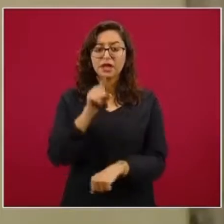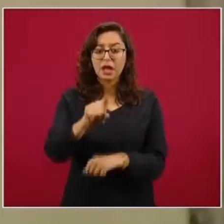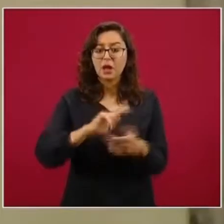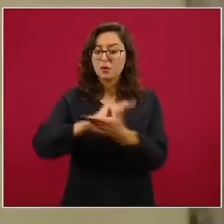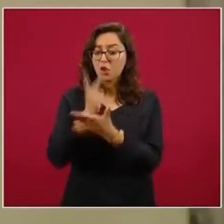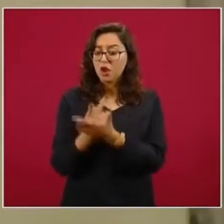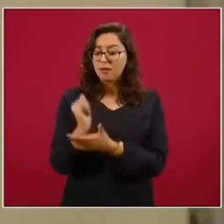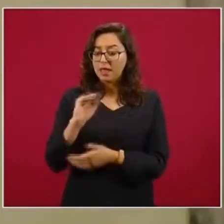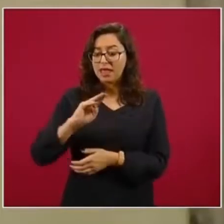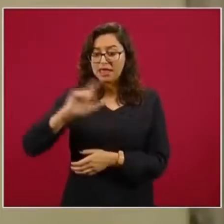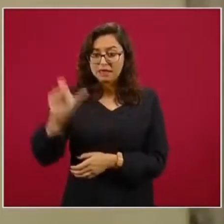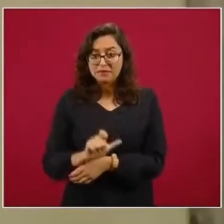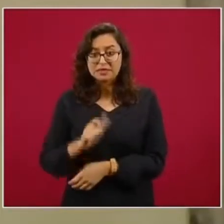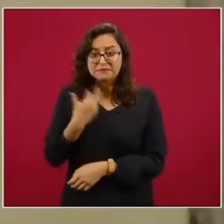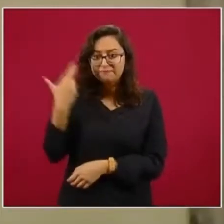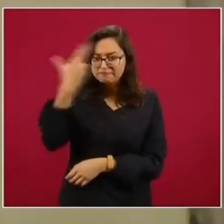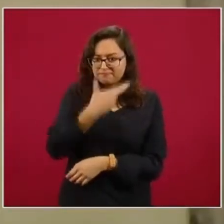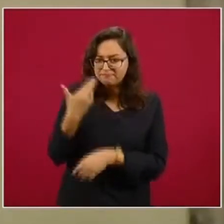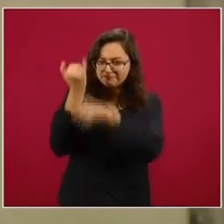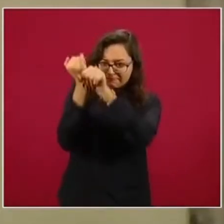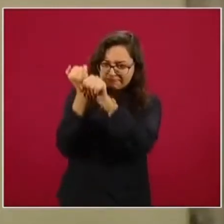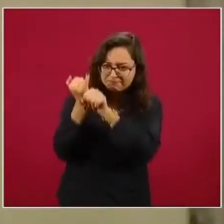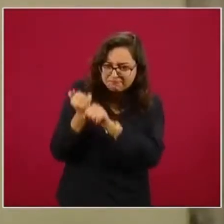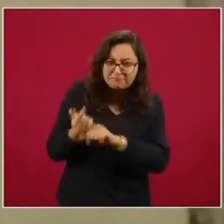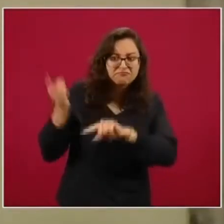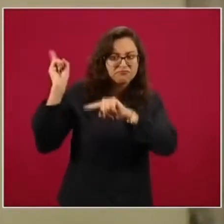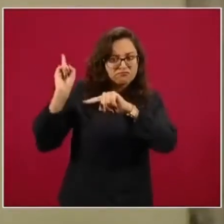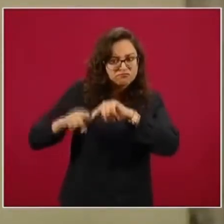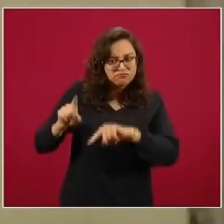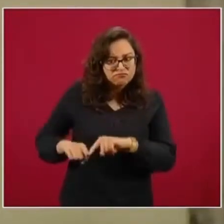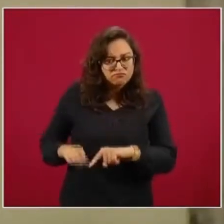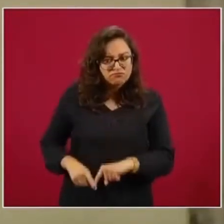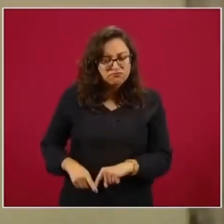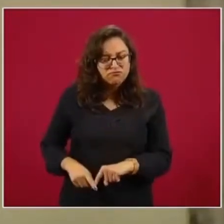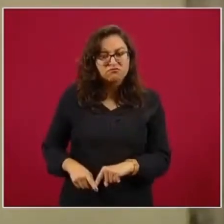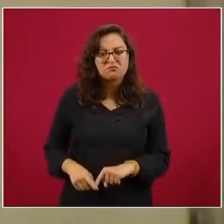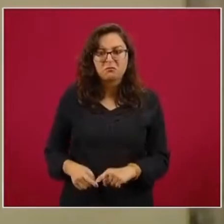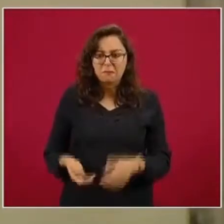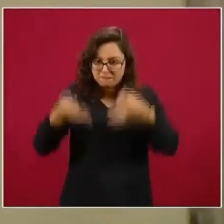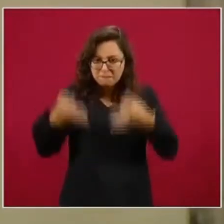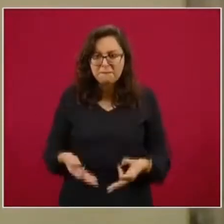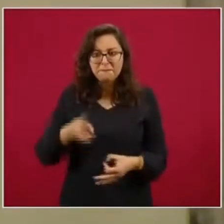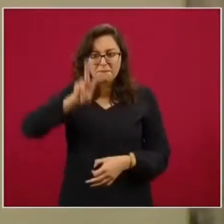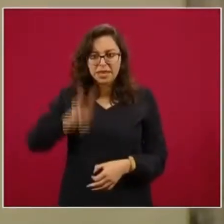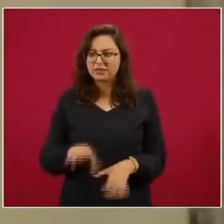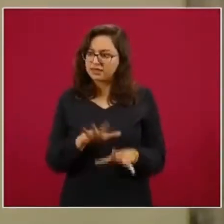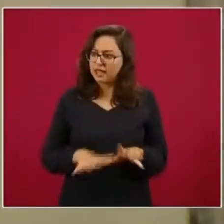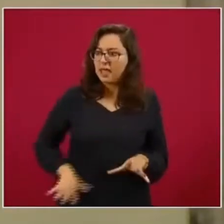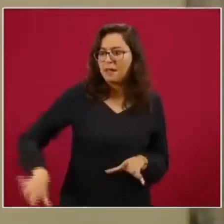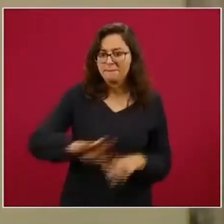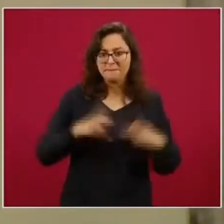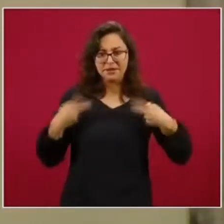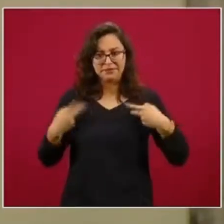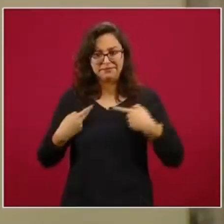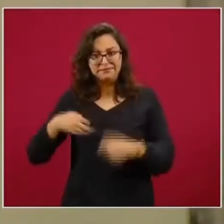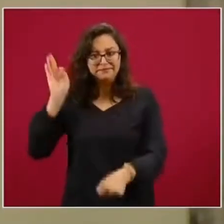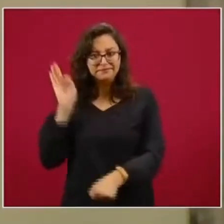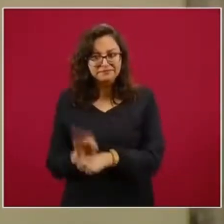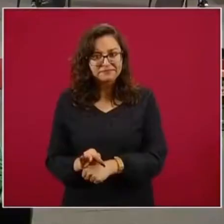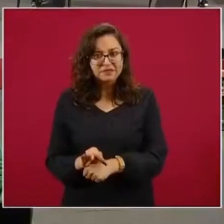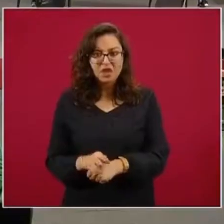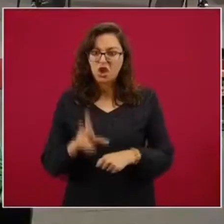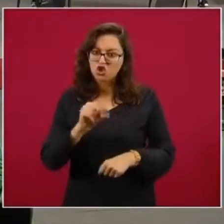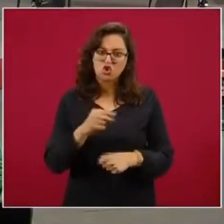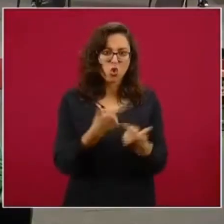programa del cual estoy hablando, de este programa IMEX, para que sea usado en beneficio del pueblo y del empleo y no de traficantes?